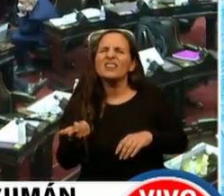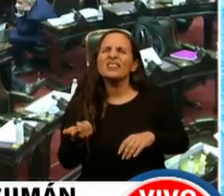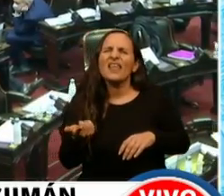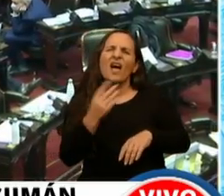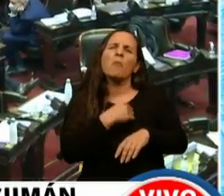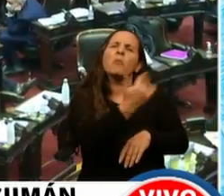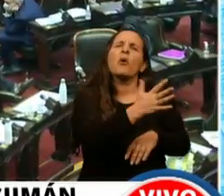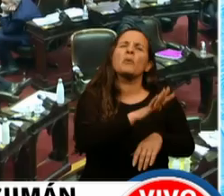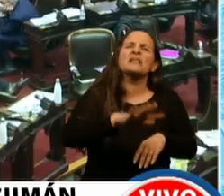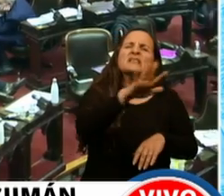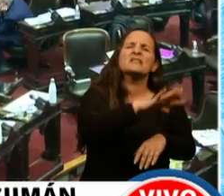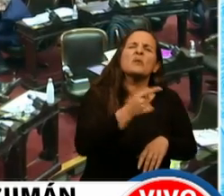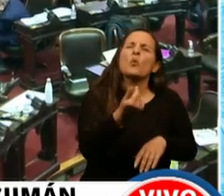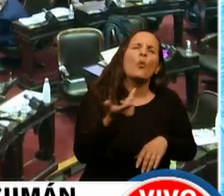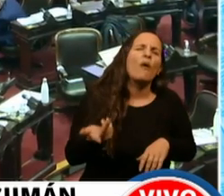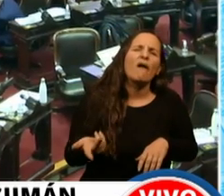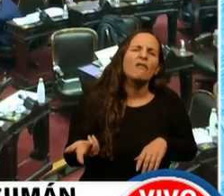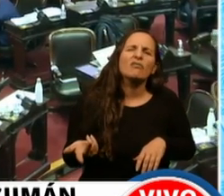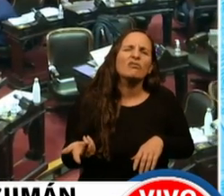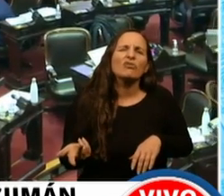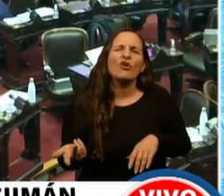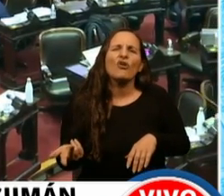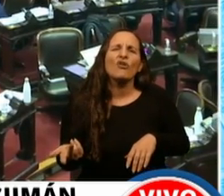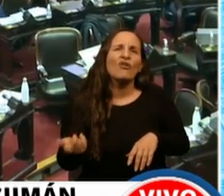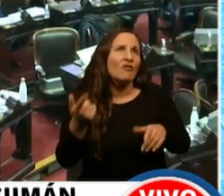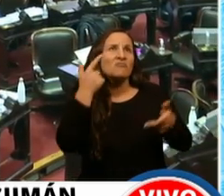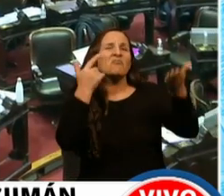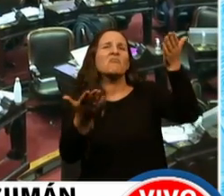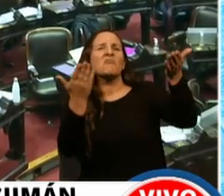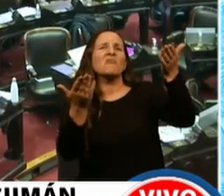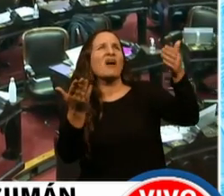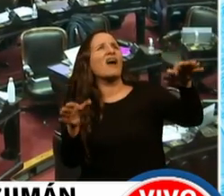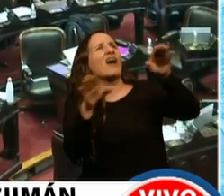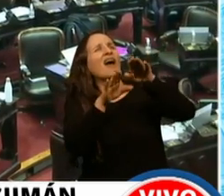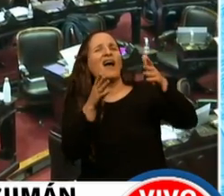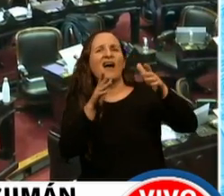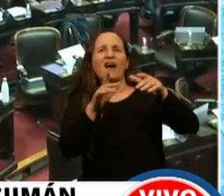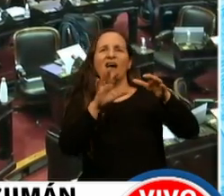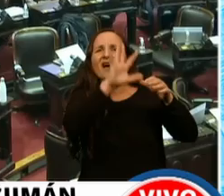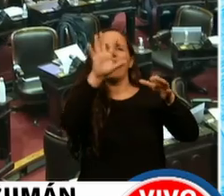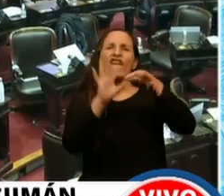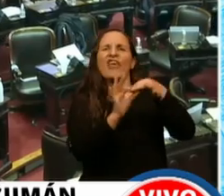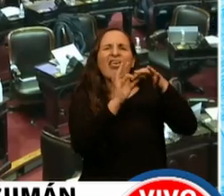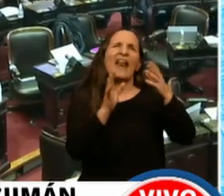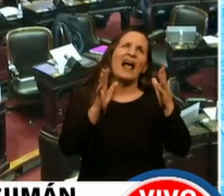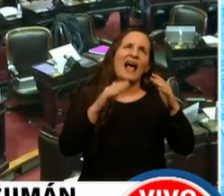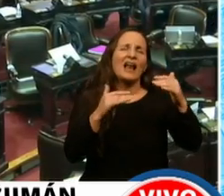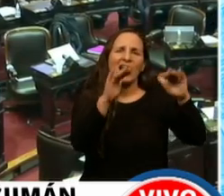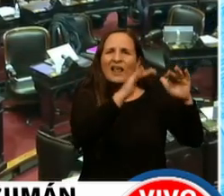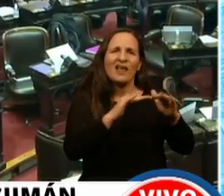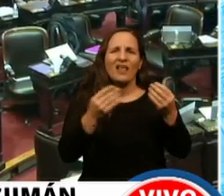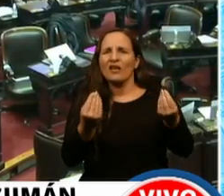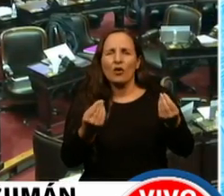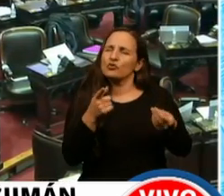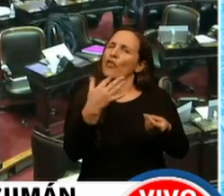amba dónde está la equidad donde está el federalismo esto me parece que lo tenemos que